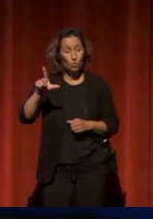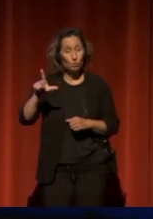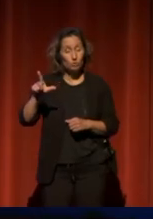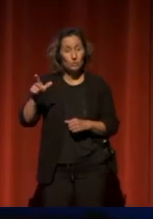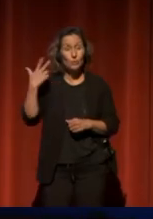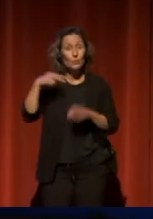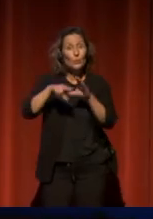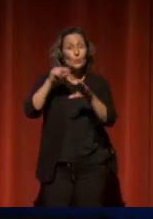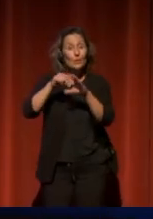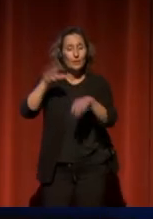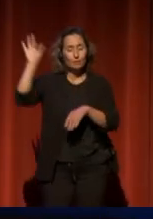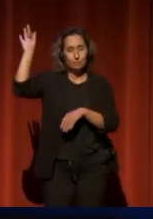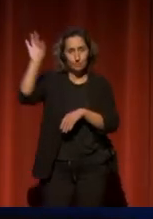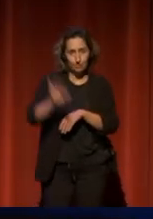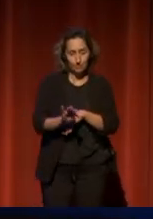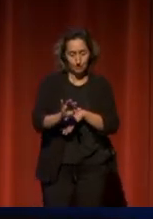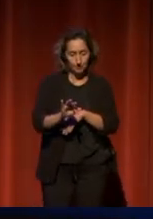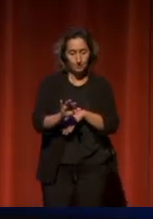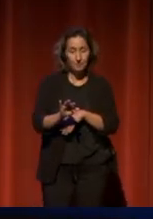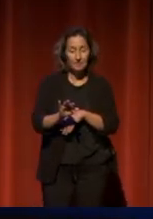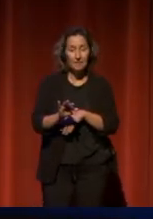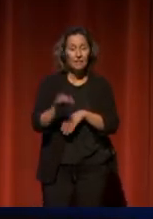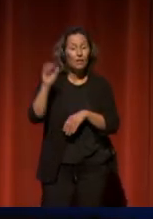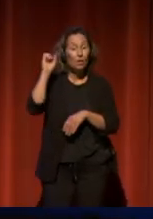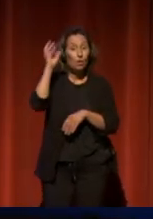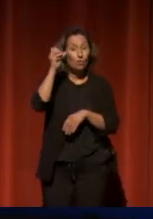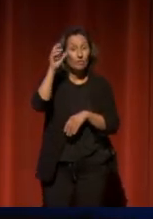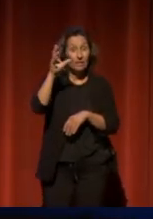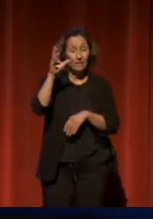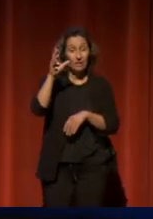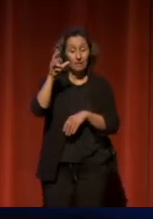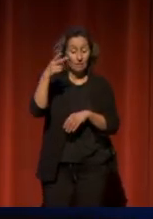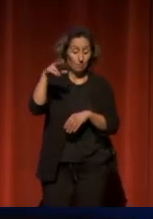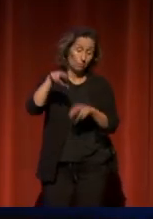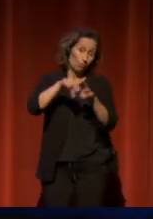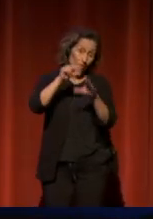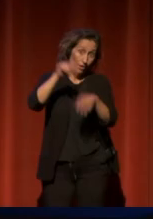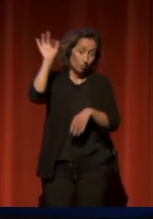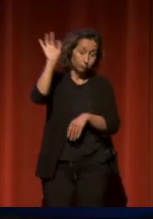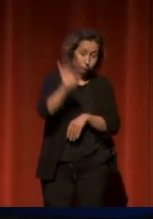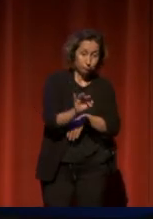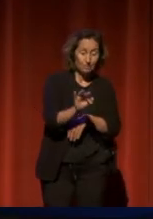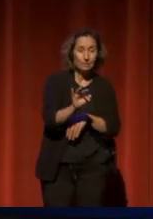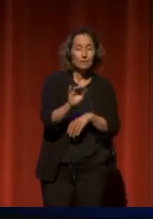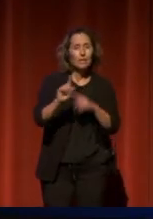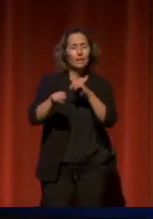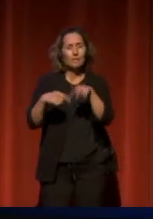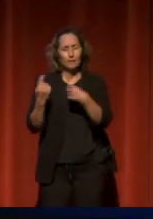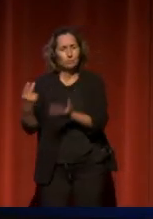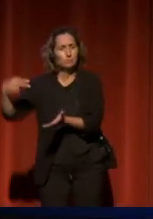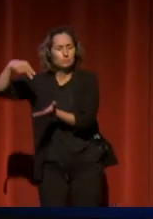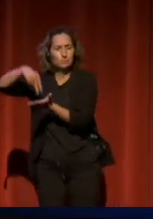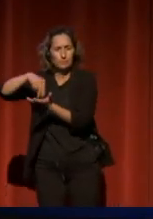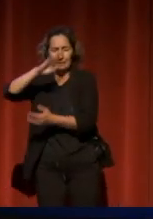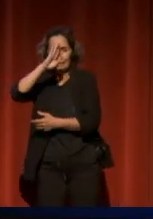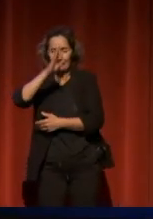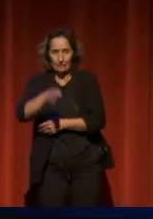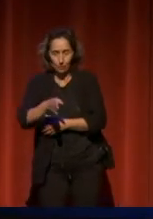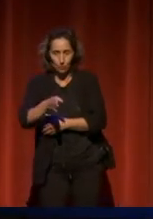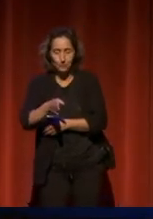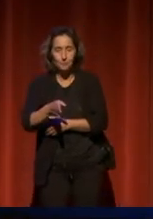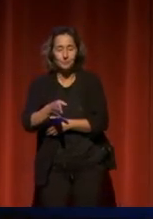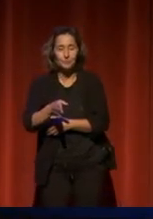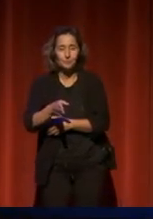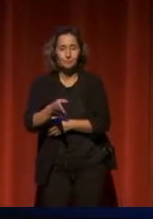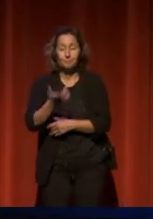grabada en vídeo y posteriormente a la conferencia posteriormente al vídeo vamos a tenerlo en directo eh eh con